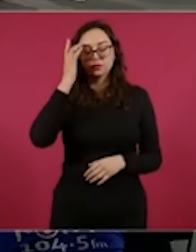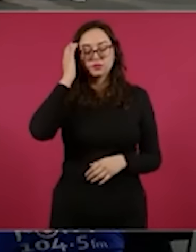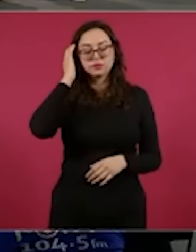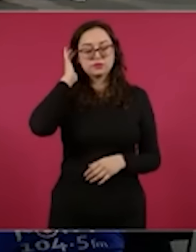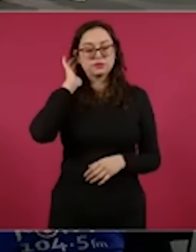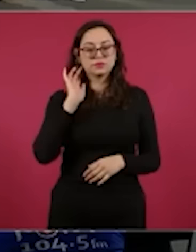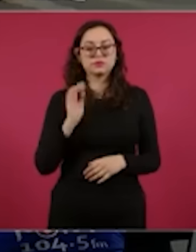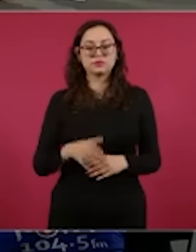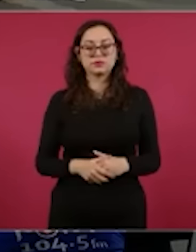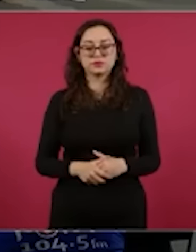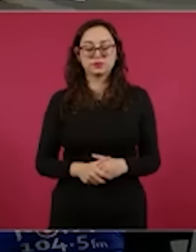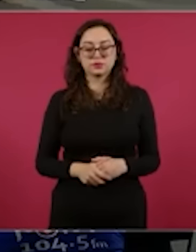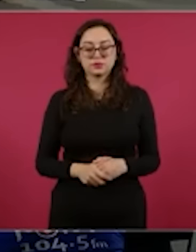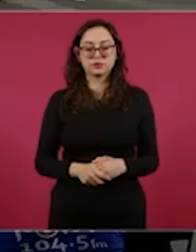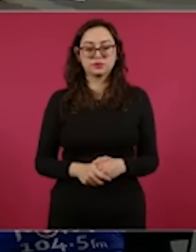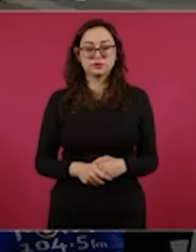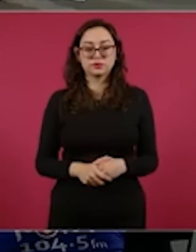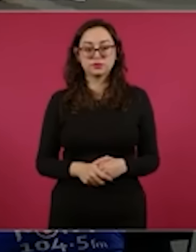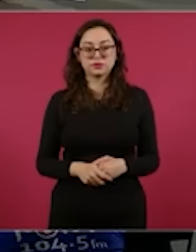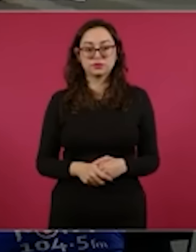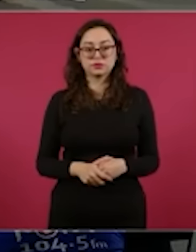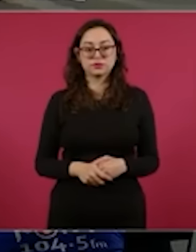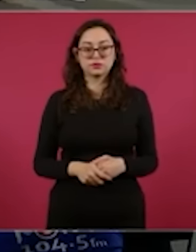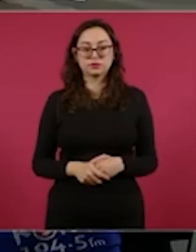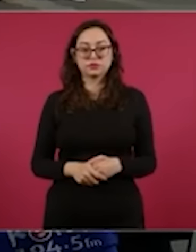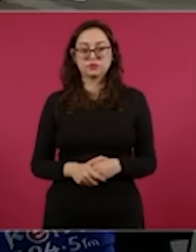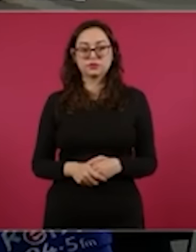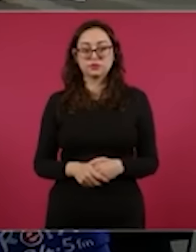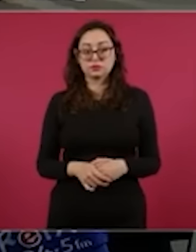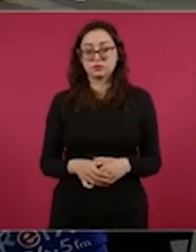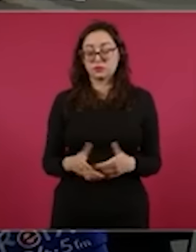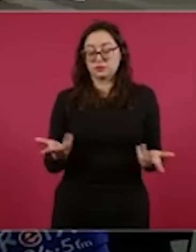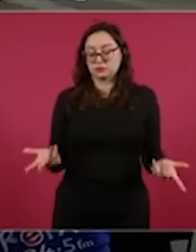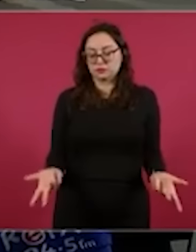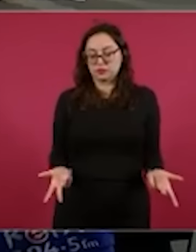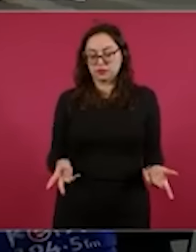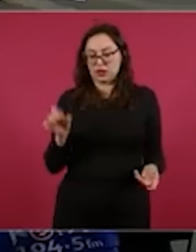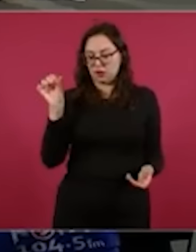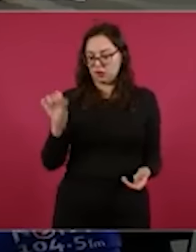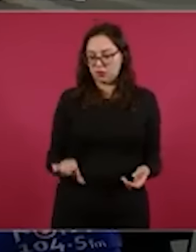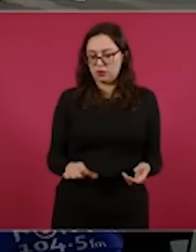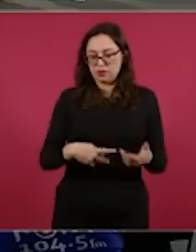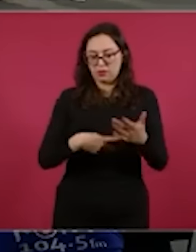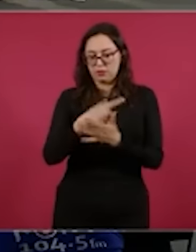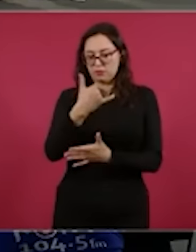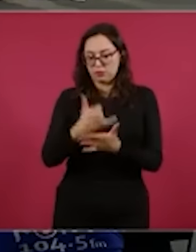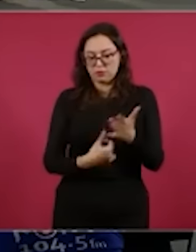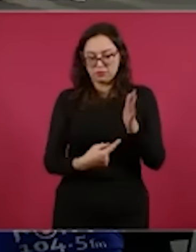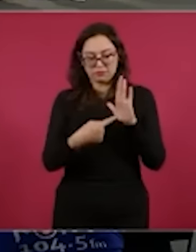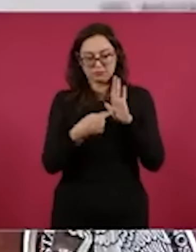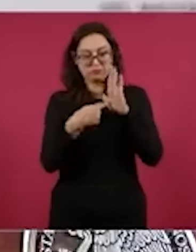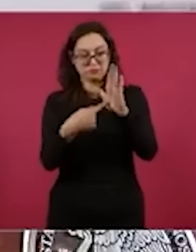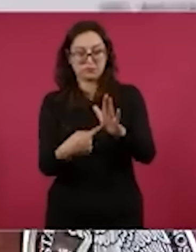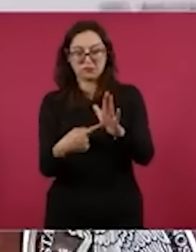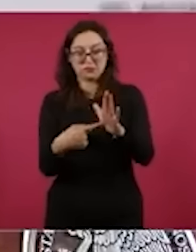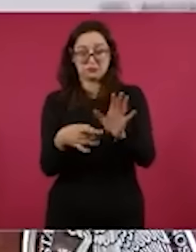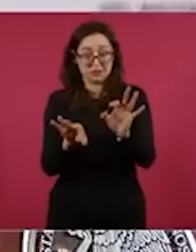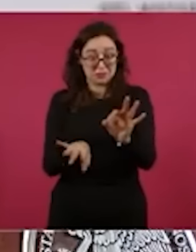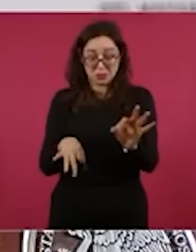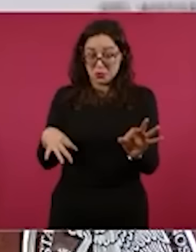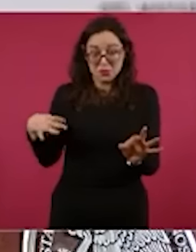que venir a presentar el proyecto ahora, ya que está realizado, es un gran alivio, porque todo